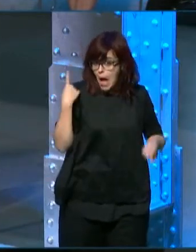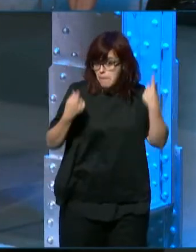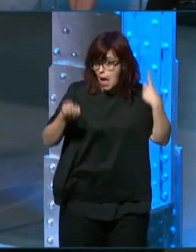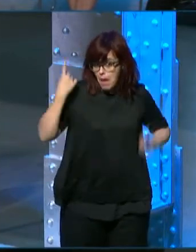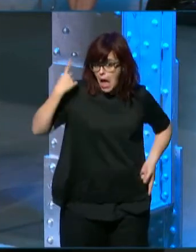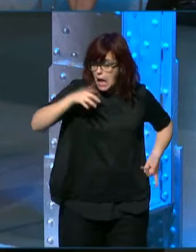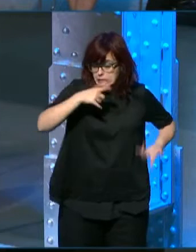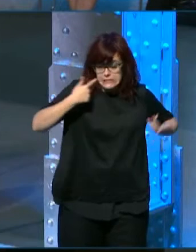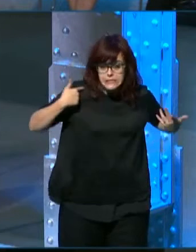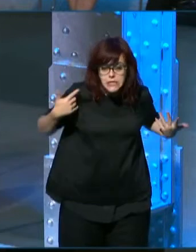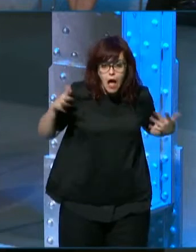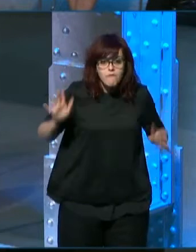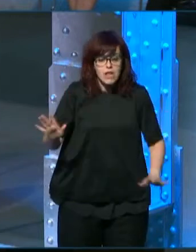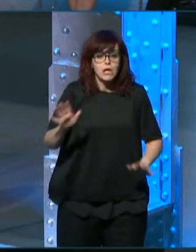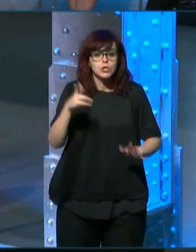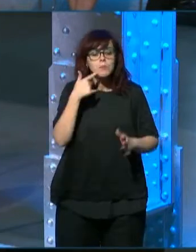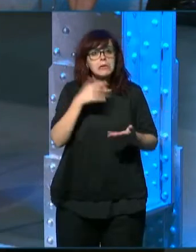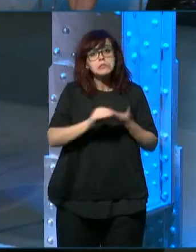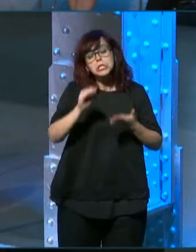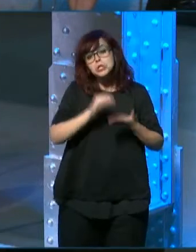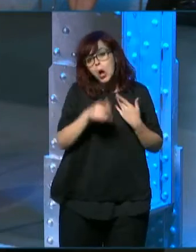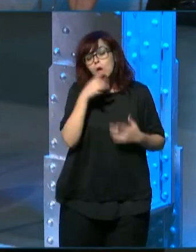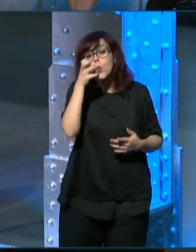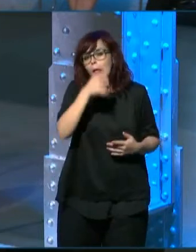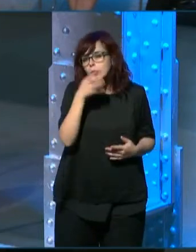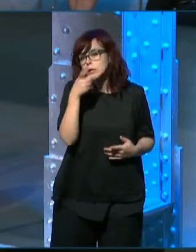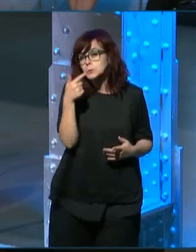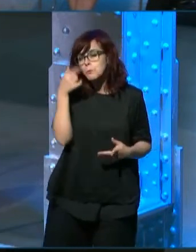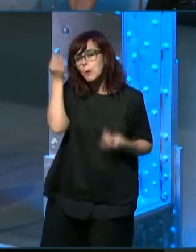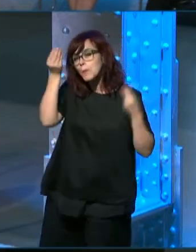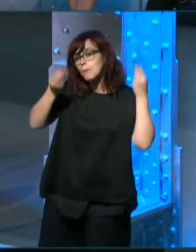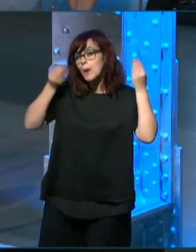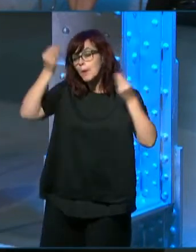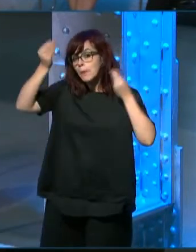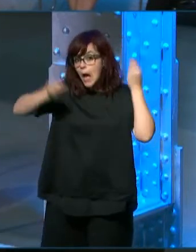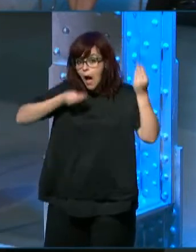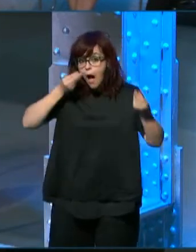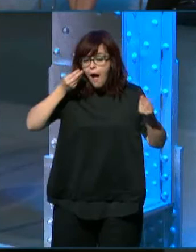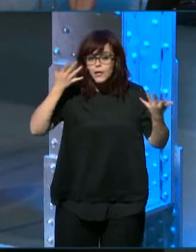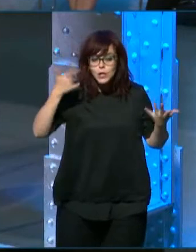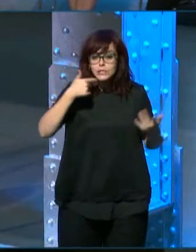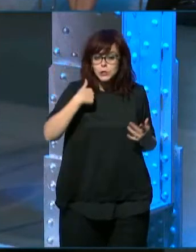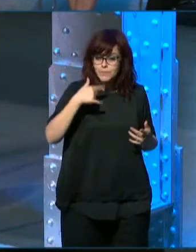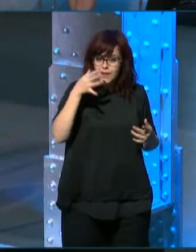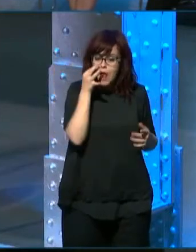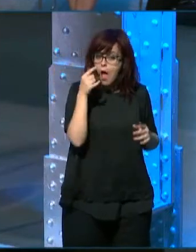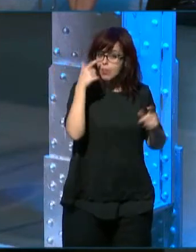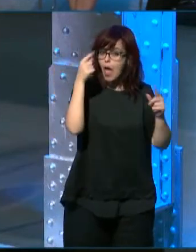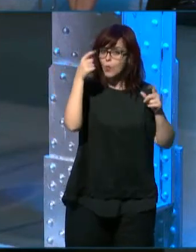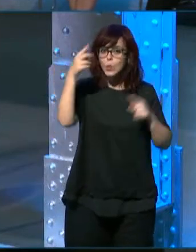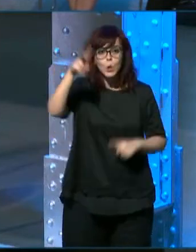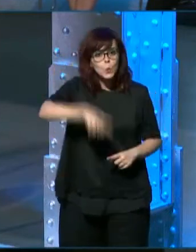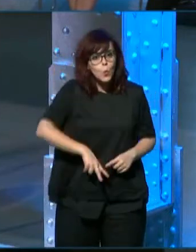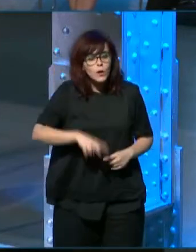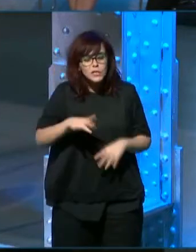la obligación de ser escritor y de ser cuentista. Y eso fue lo que yo no me había dado cuenta nunca, que